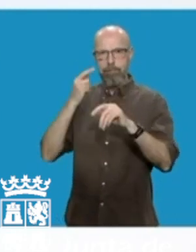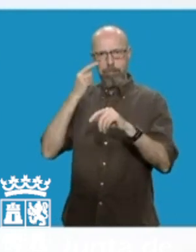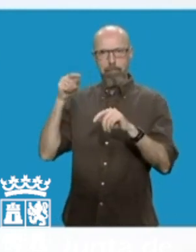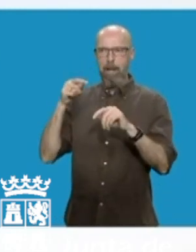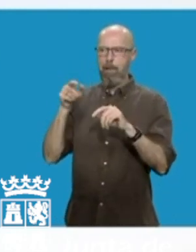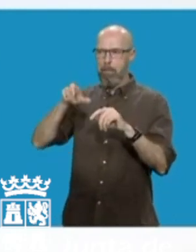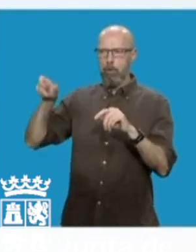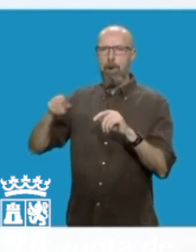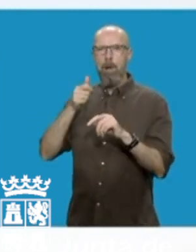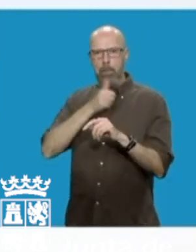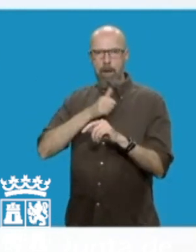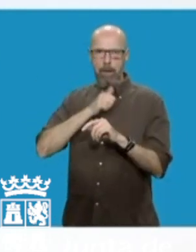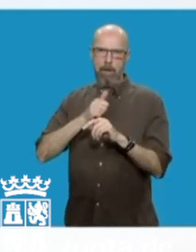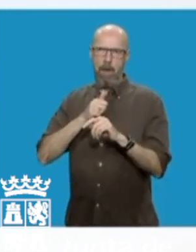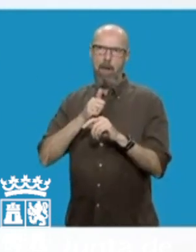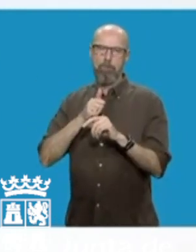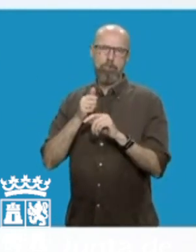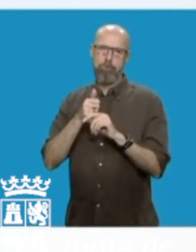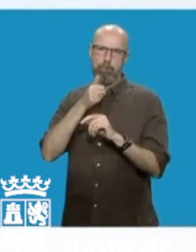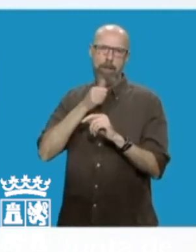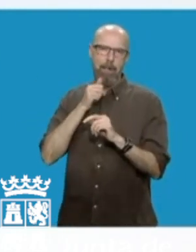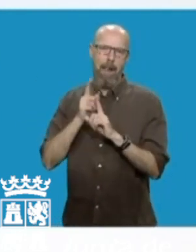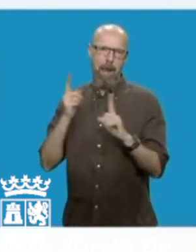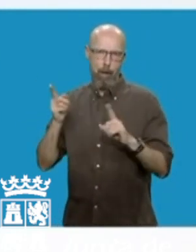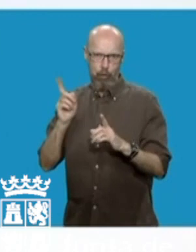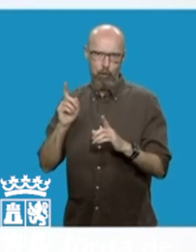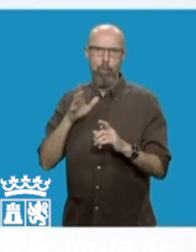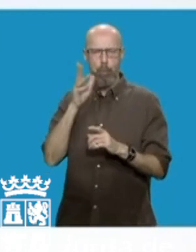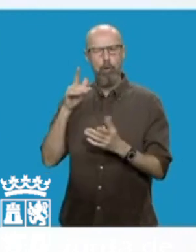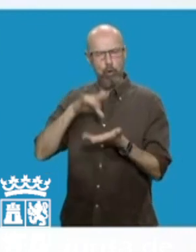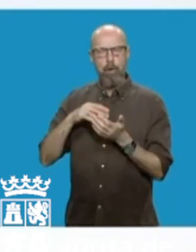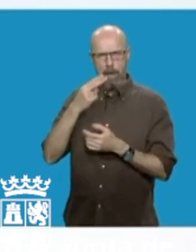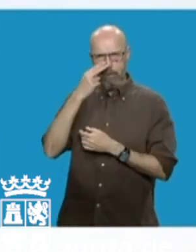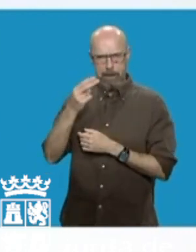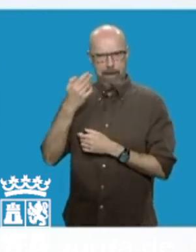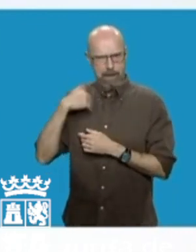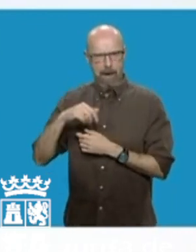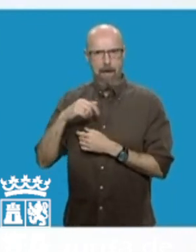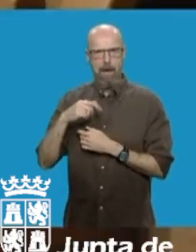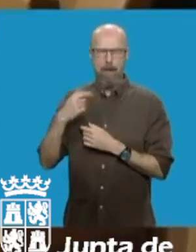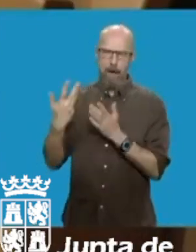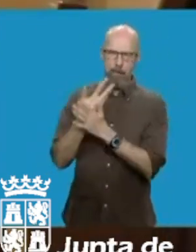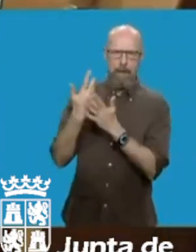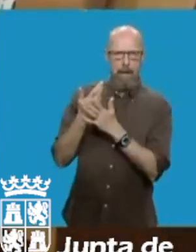que pacientemente, no mucho, porque estuvimos visitándolo y el delegado nos estuvo contando la coordinación, cómo funcionaba todo,